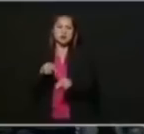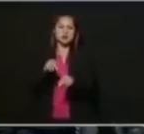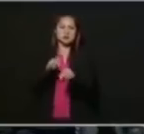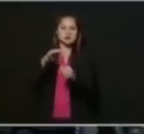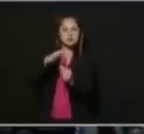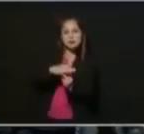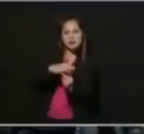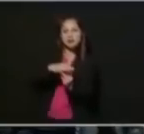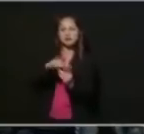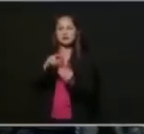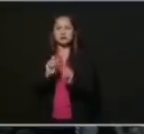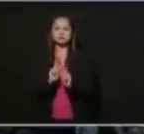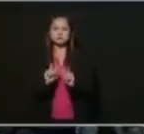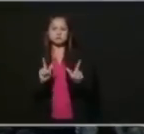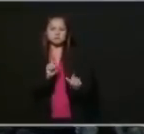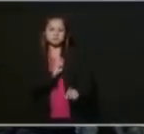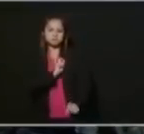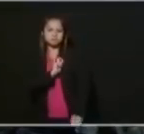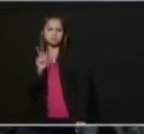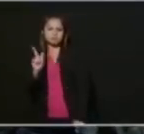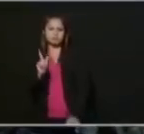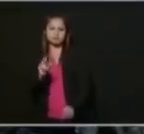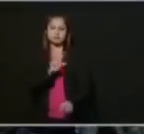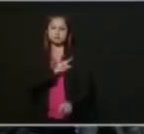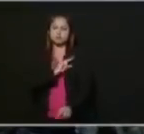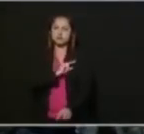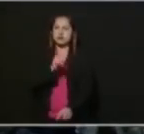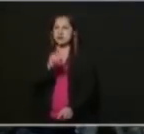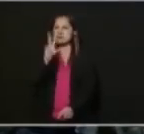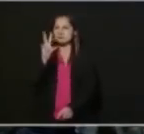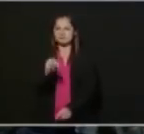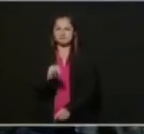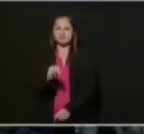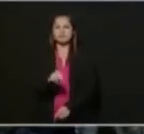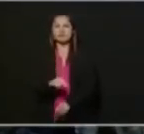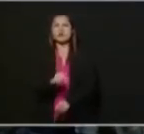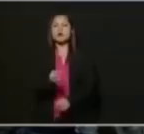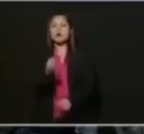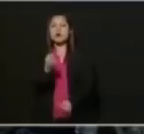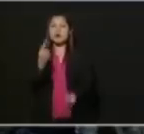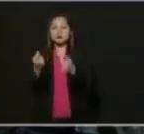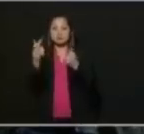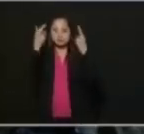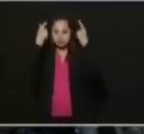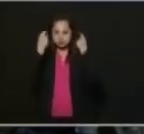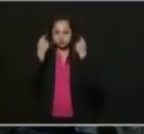Solo tendrán apoyo de choferes los secretarios y los